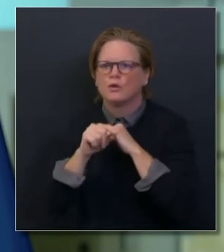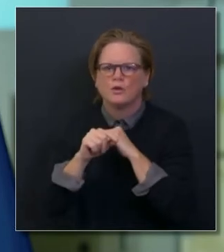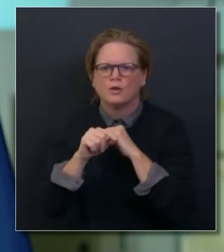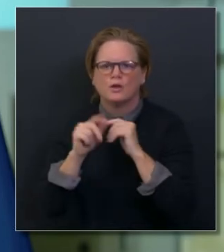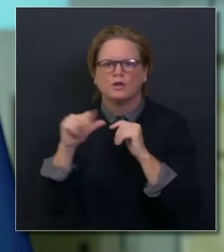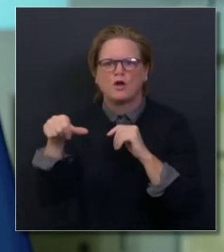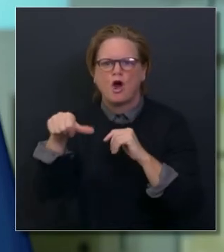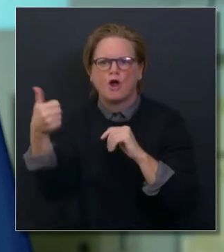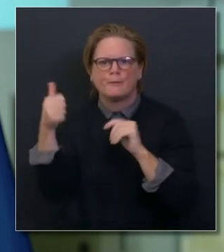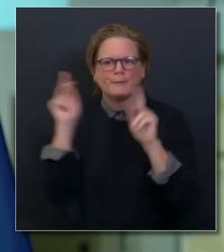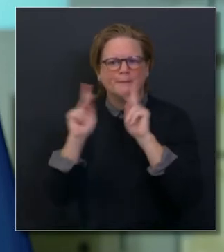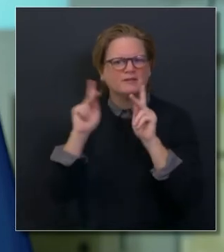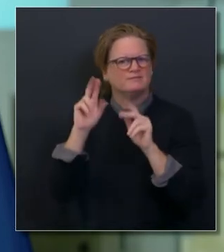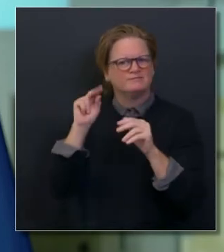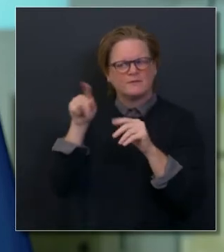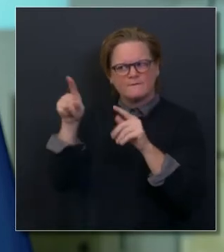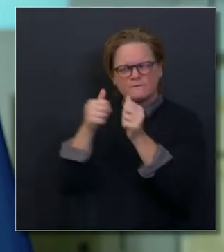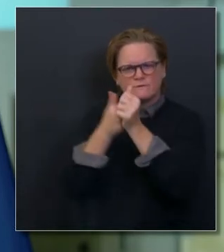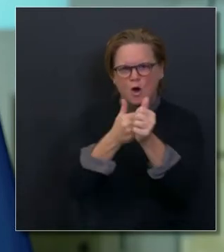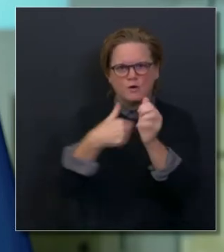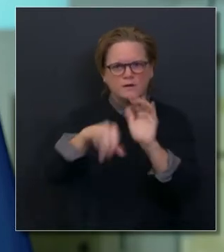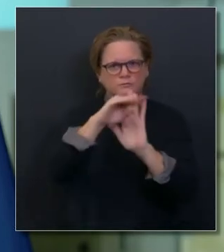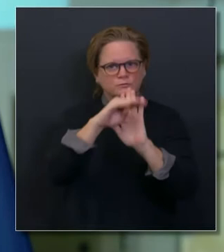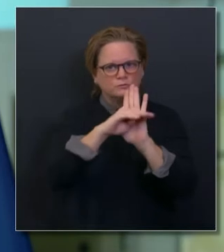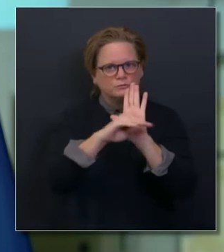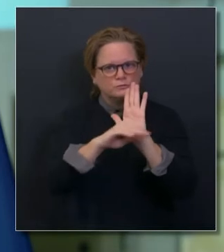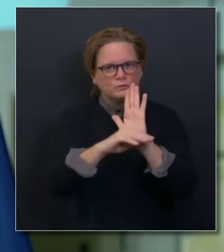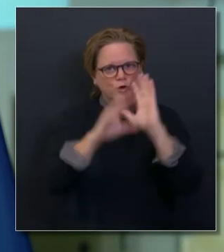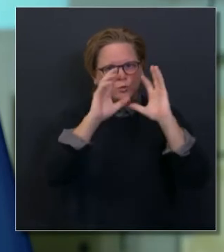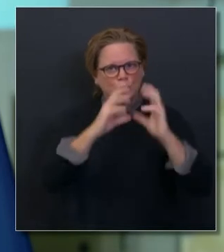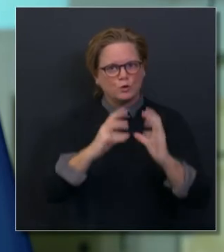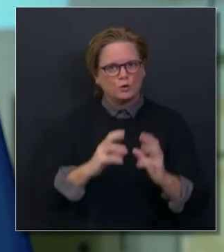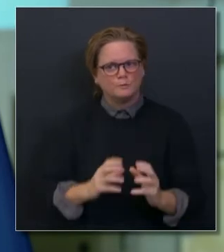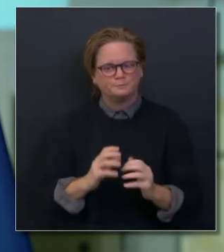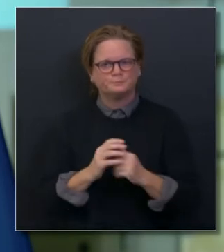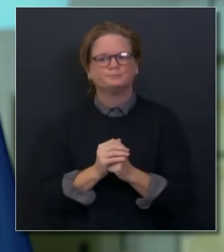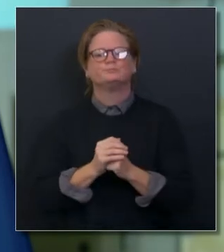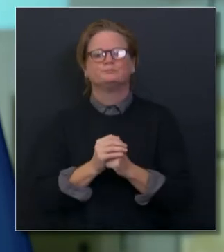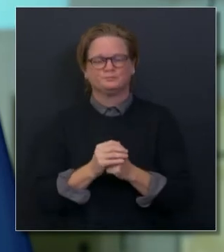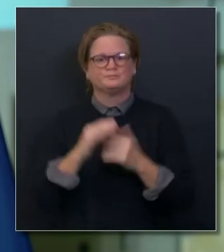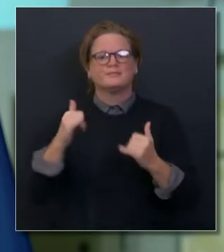y ser responsables con su juramento hipocrático.